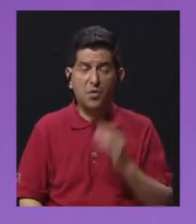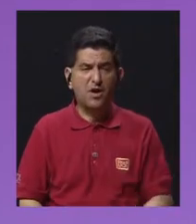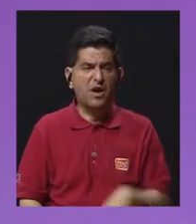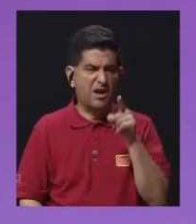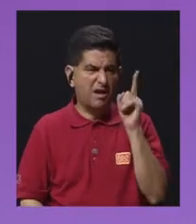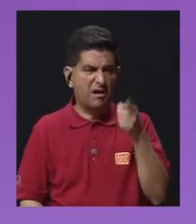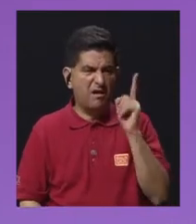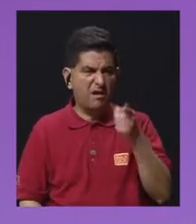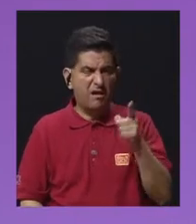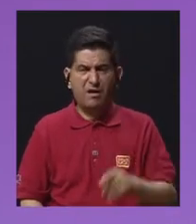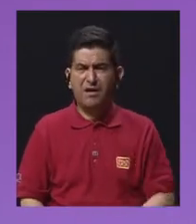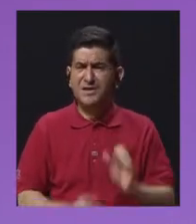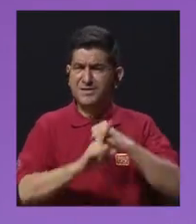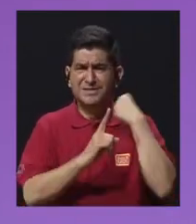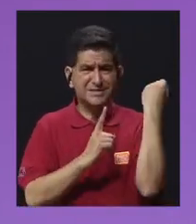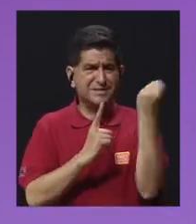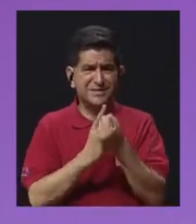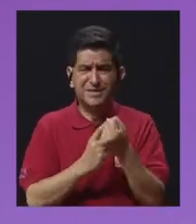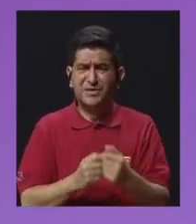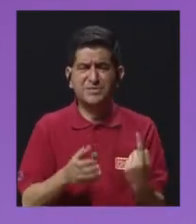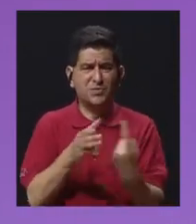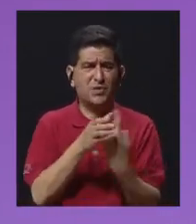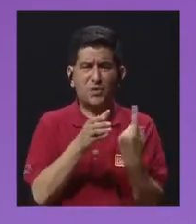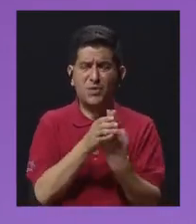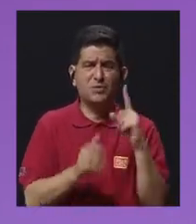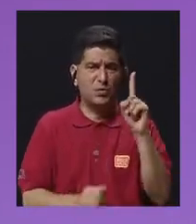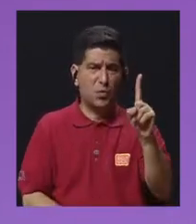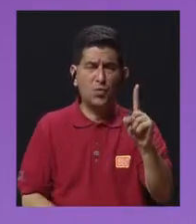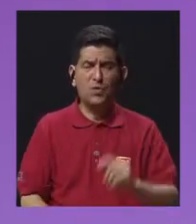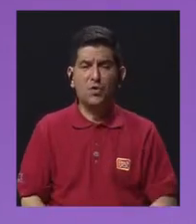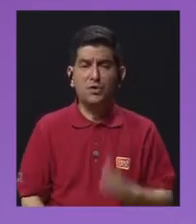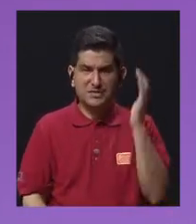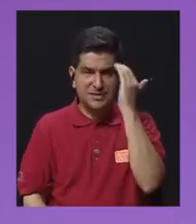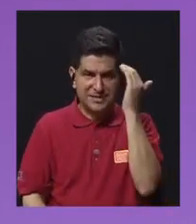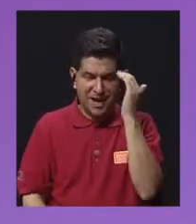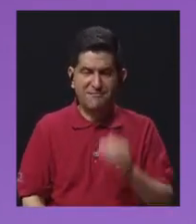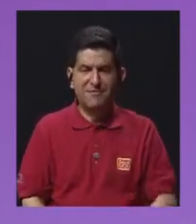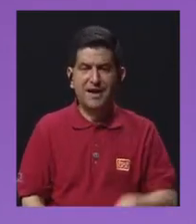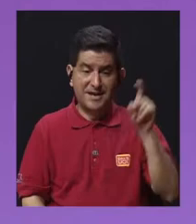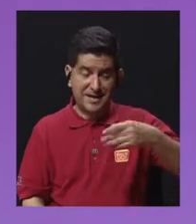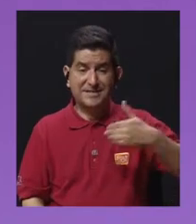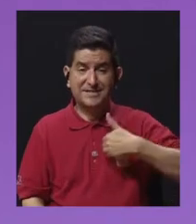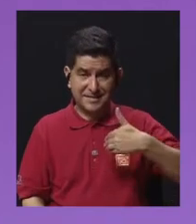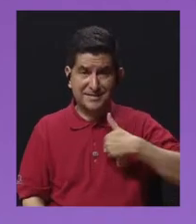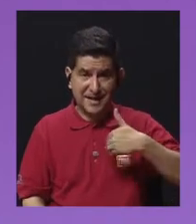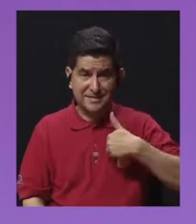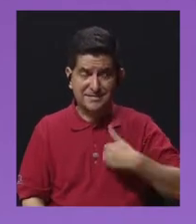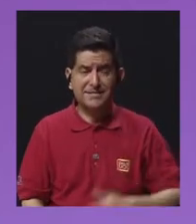reprochamos ese monocultivo, porque nosotros sabemos que las necesidades que tenemos